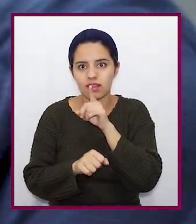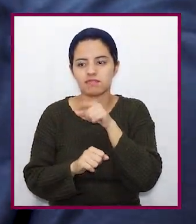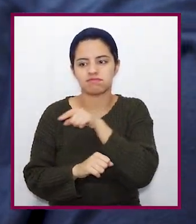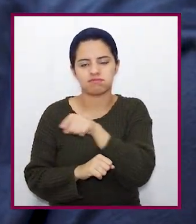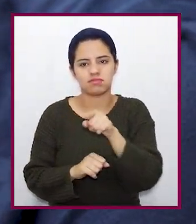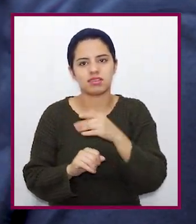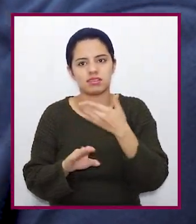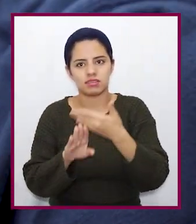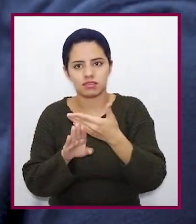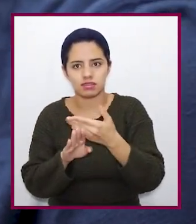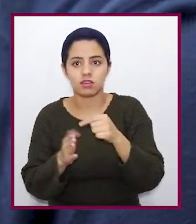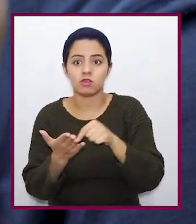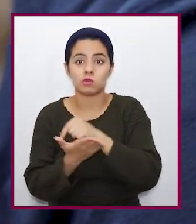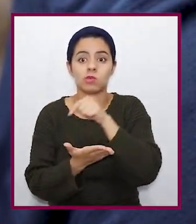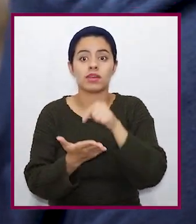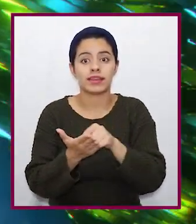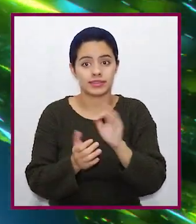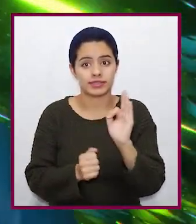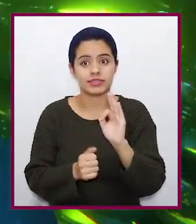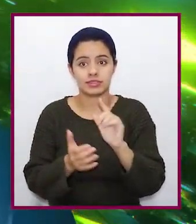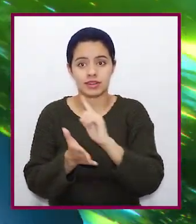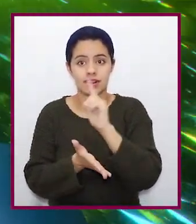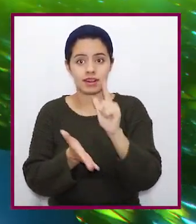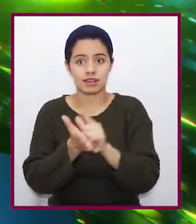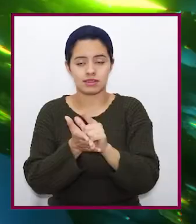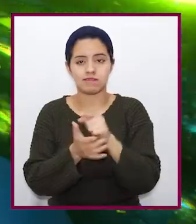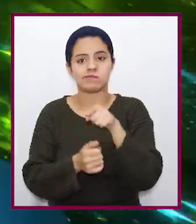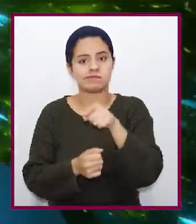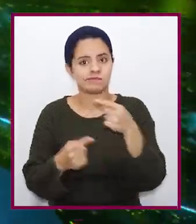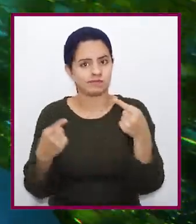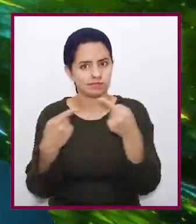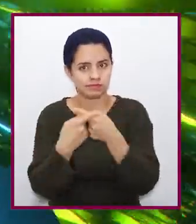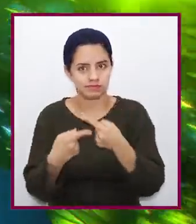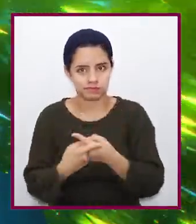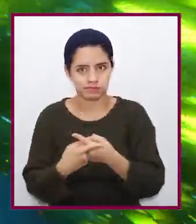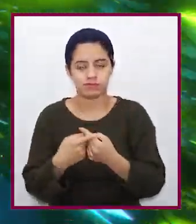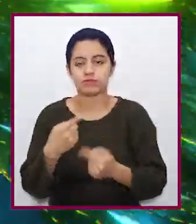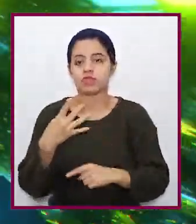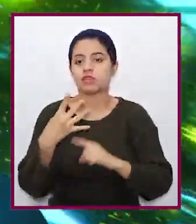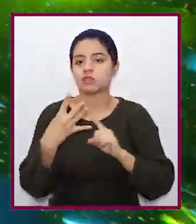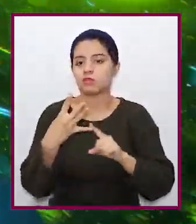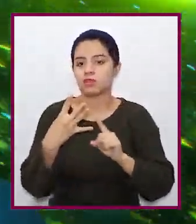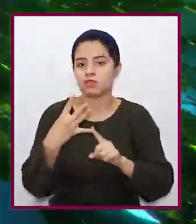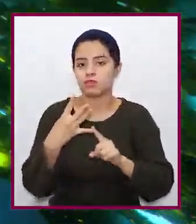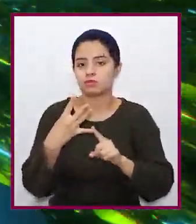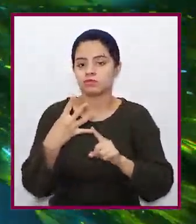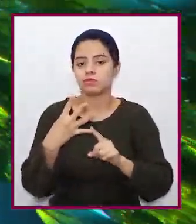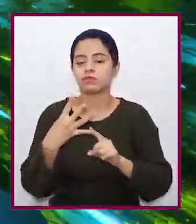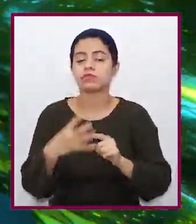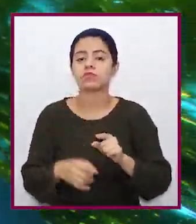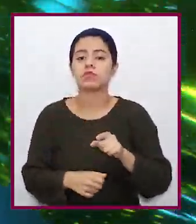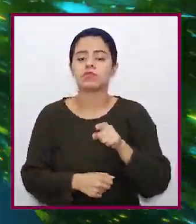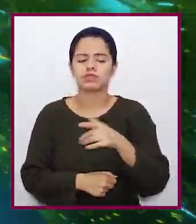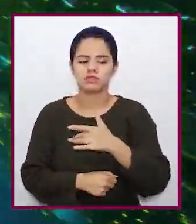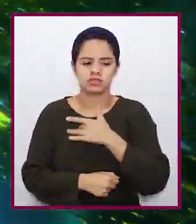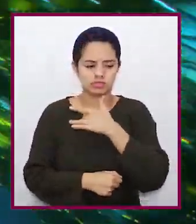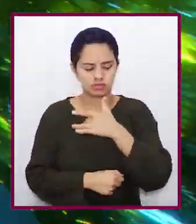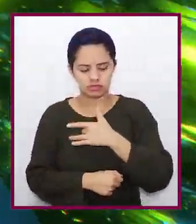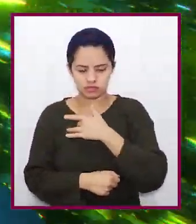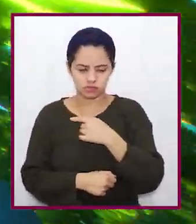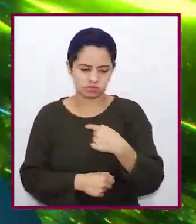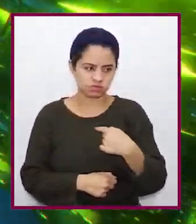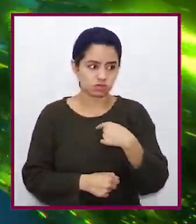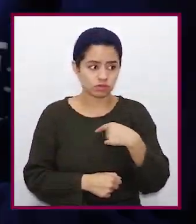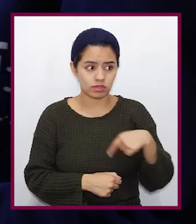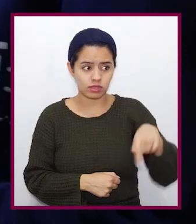te encuentres y sus leyes. 4. No te sientas obligada u obligado a aceptar